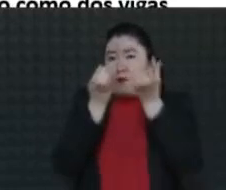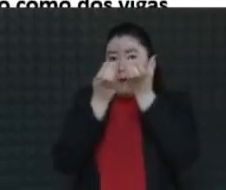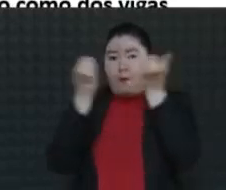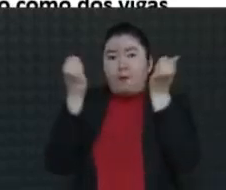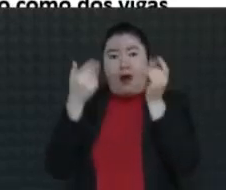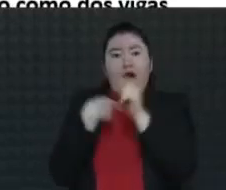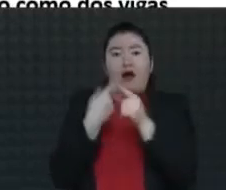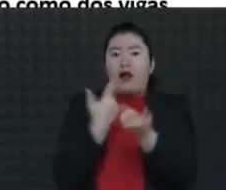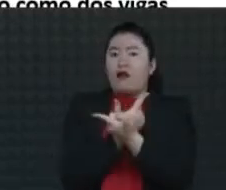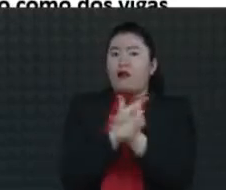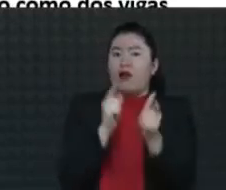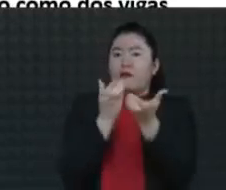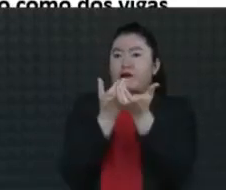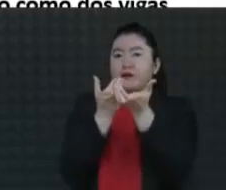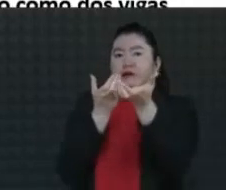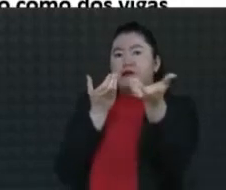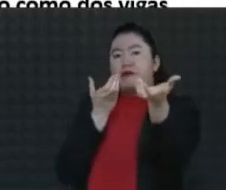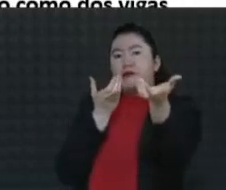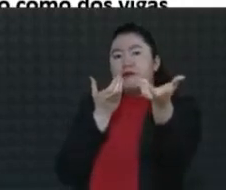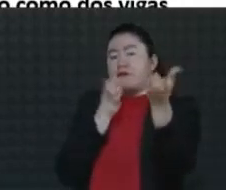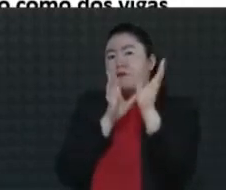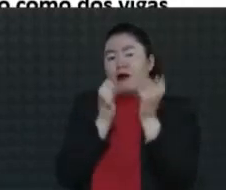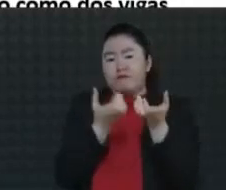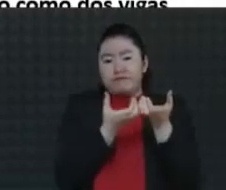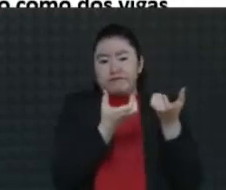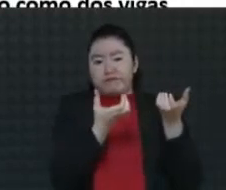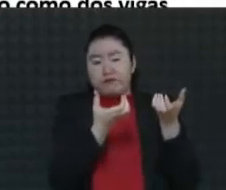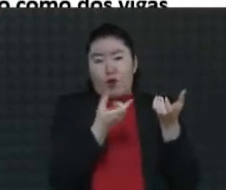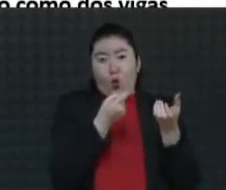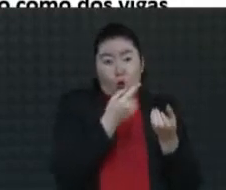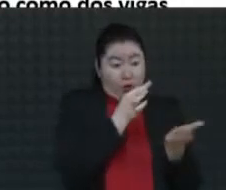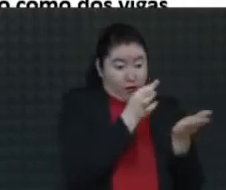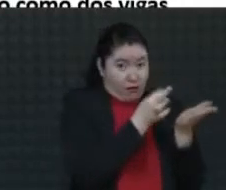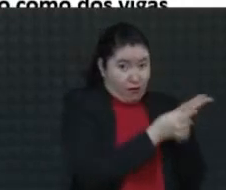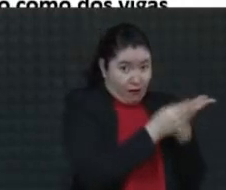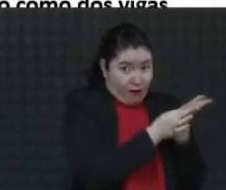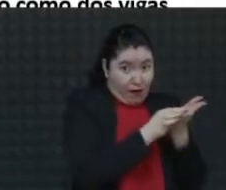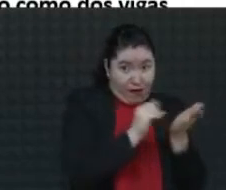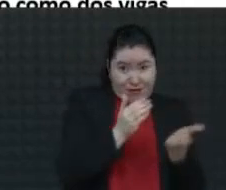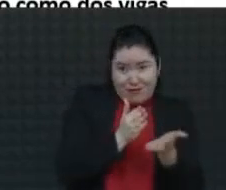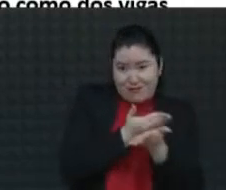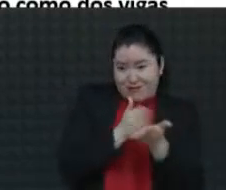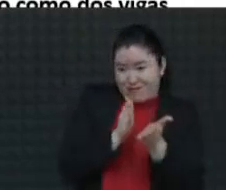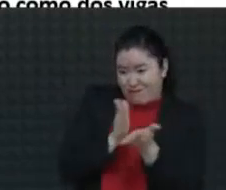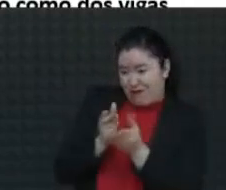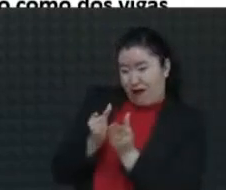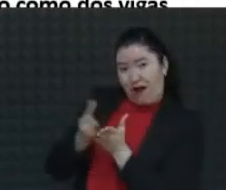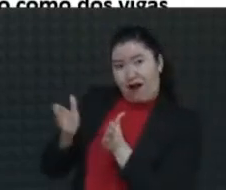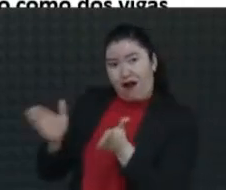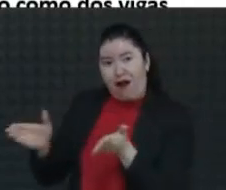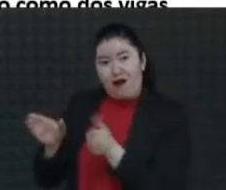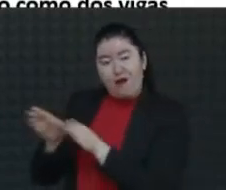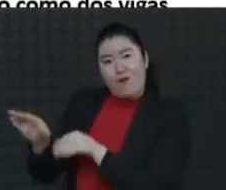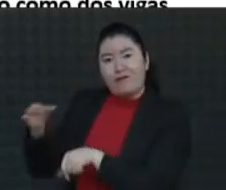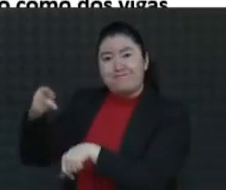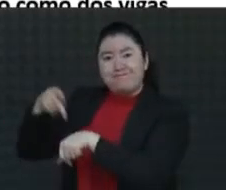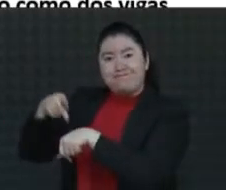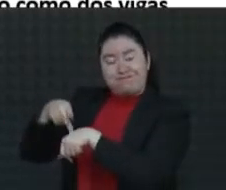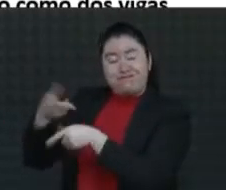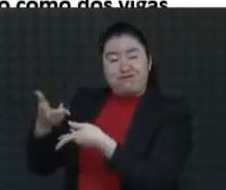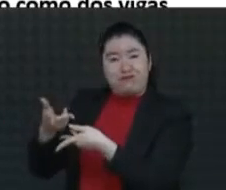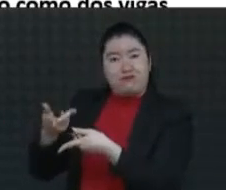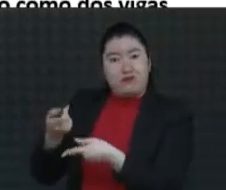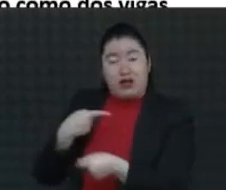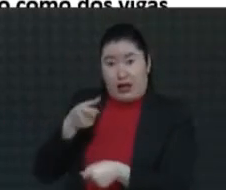paralelas independientes, una viga de concreto y una viga de acero, que experimentaron condiciones de carga para las que no